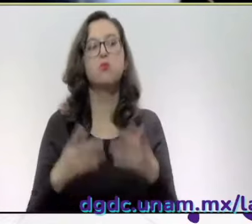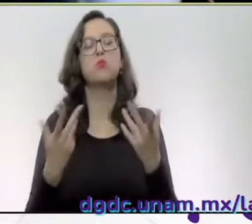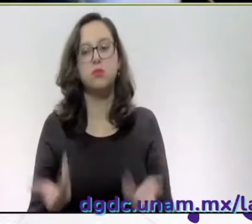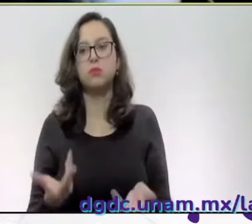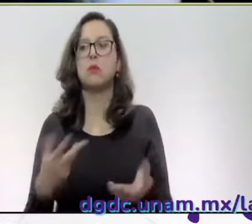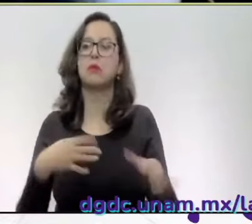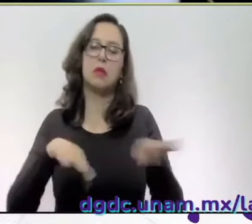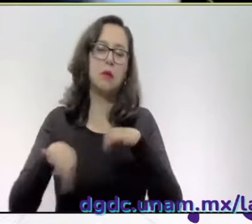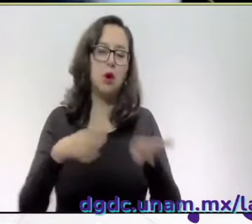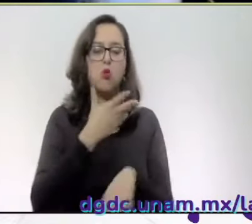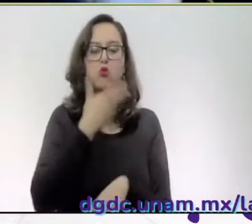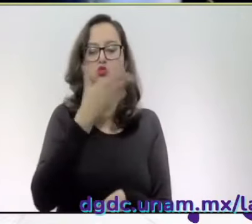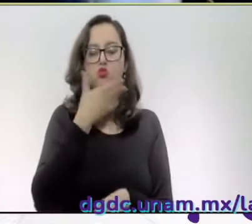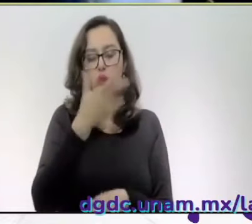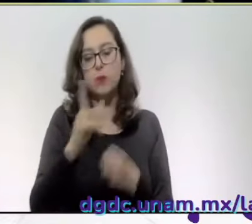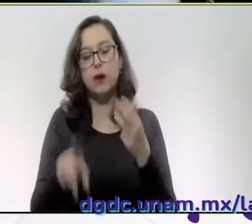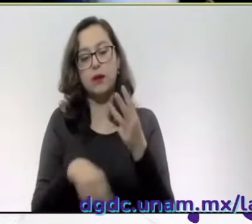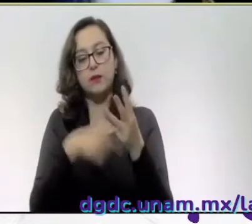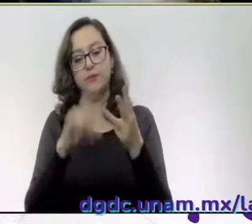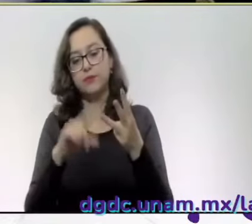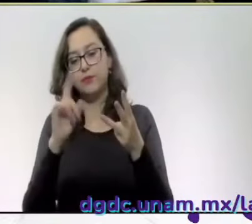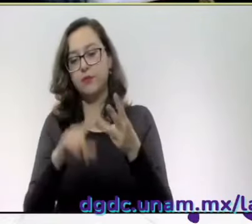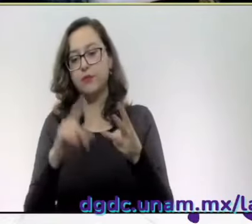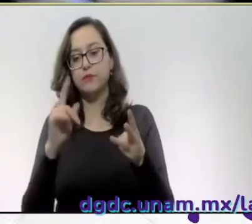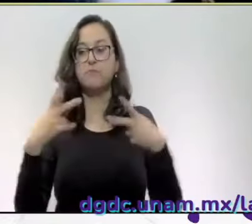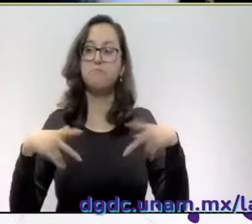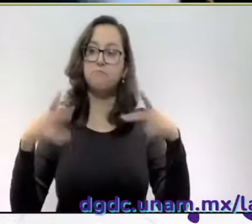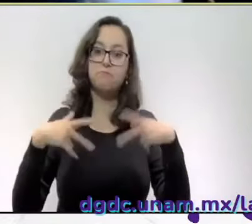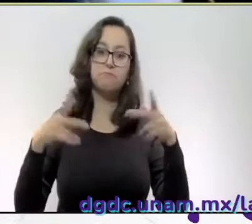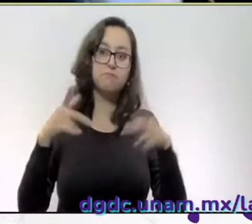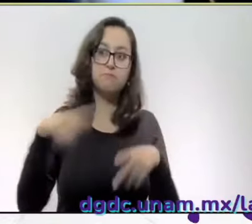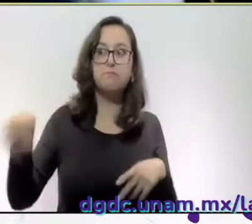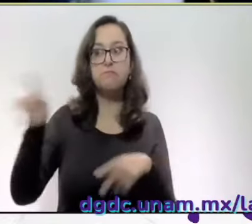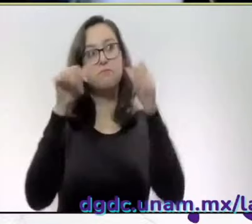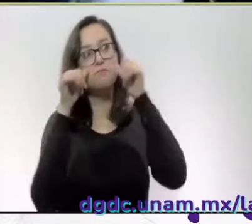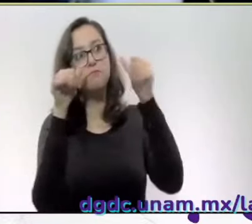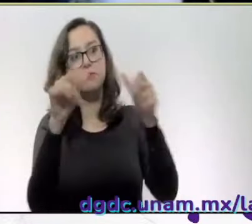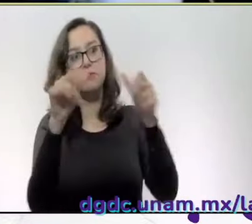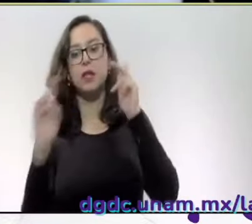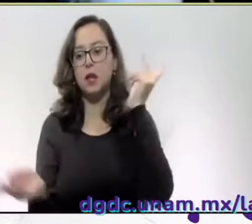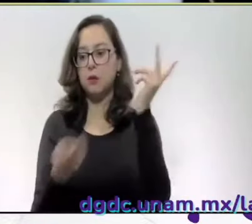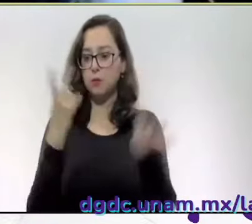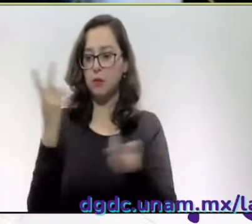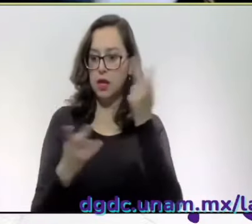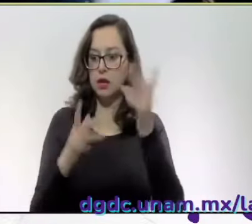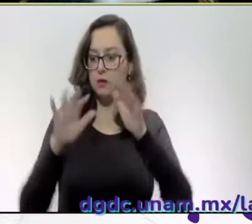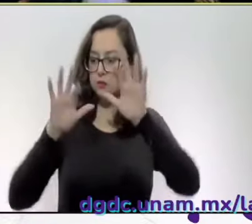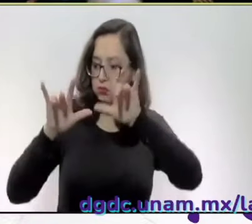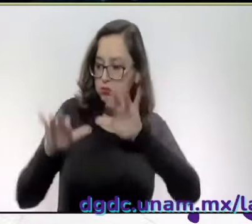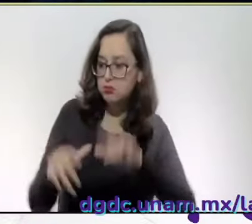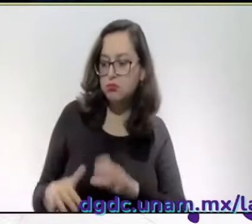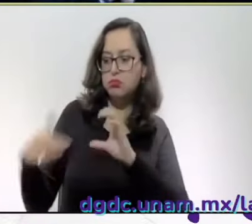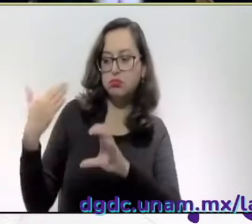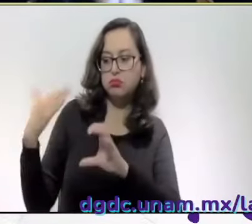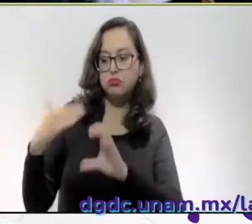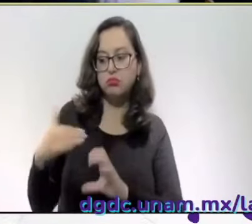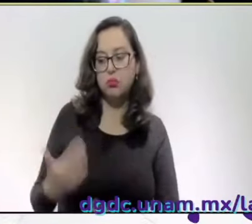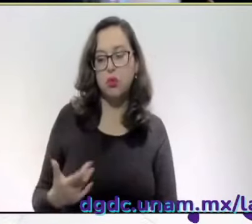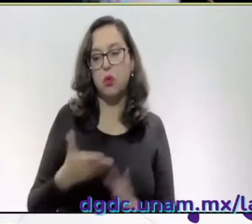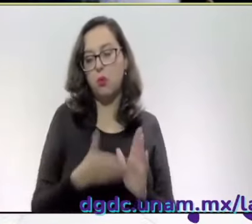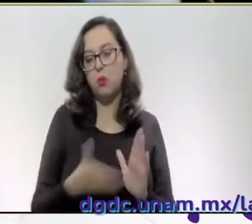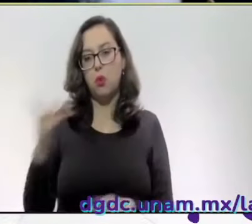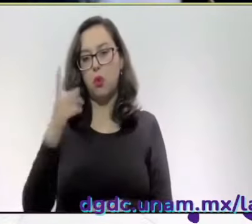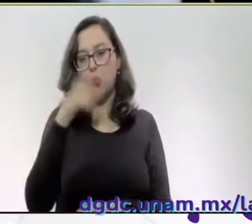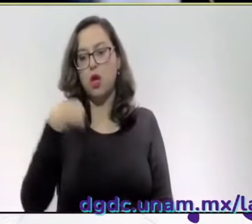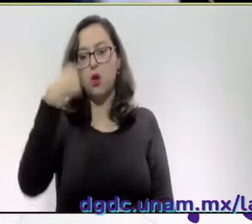el tercero, las preguntas del público, así que vamos a estar recibiéndolas a lo largo de esta hora. Entonces, para empezar